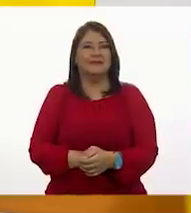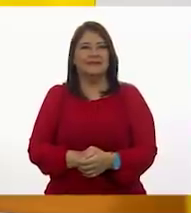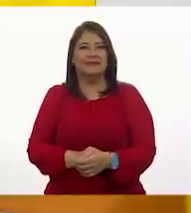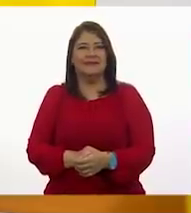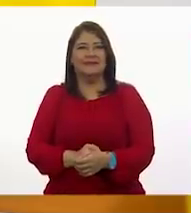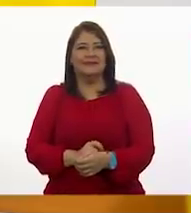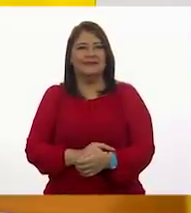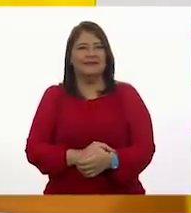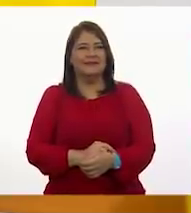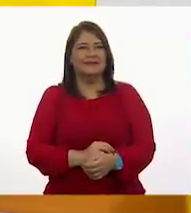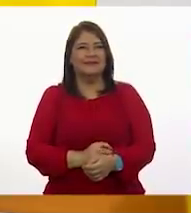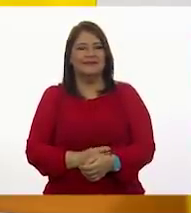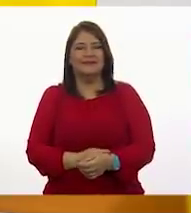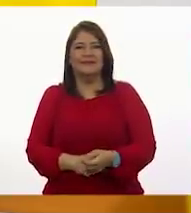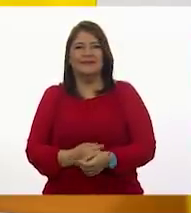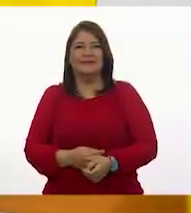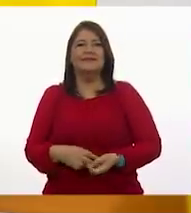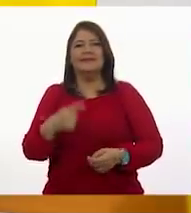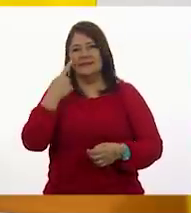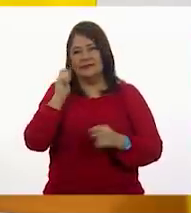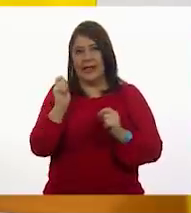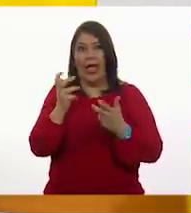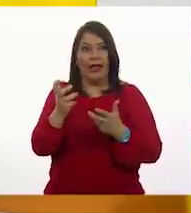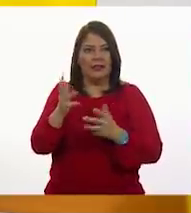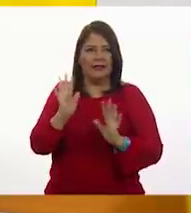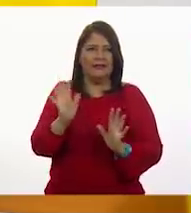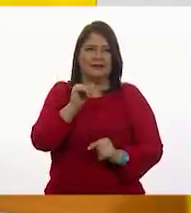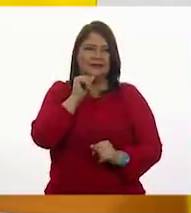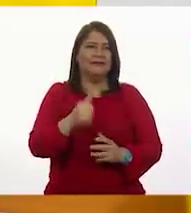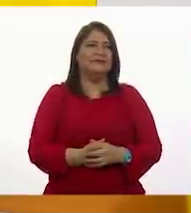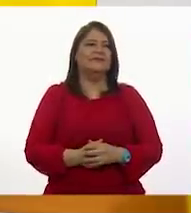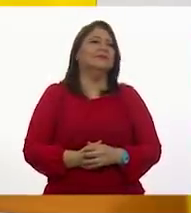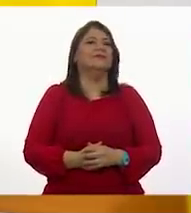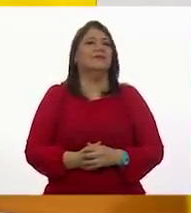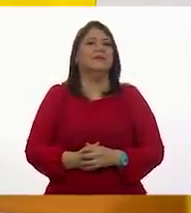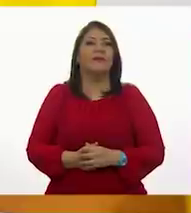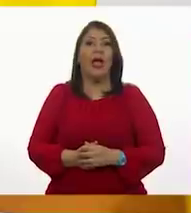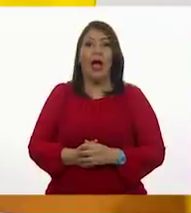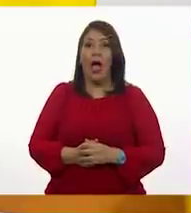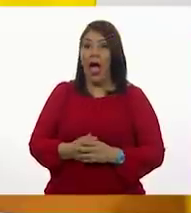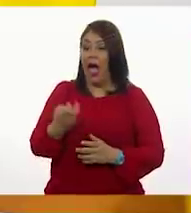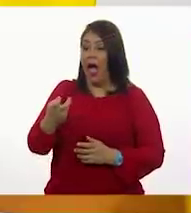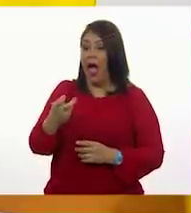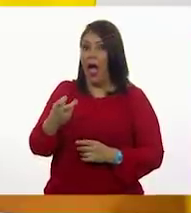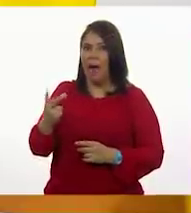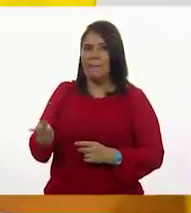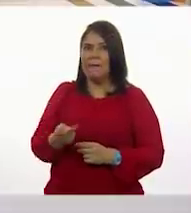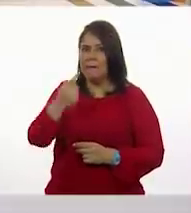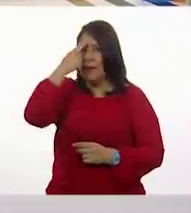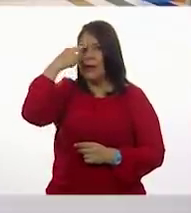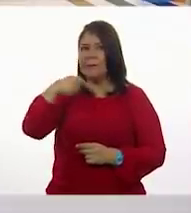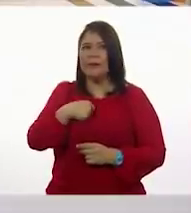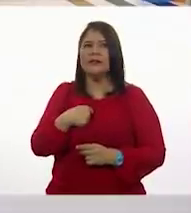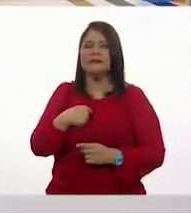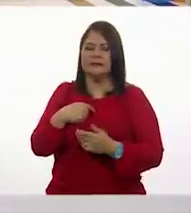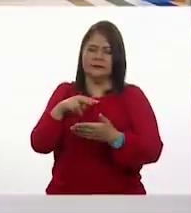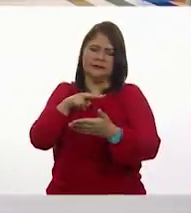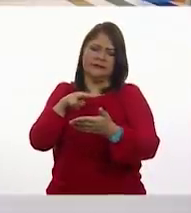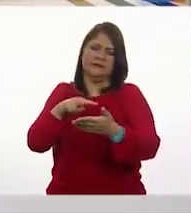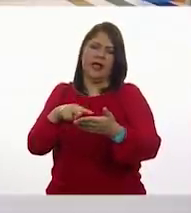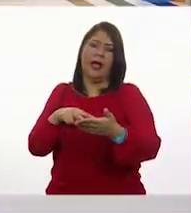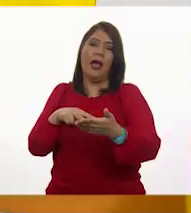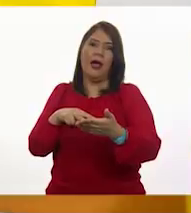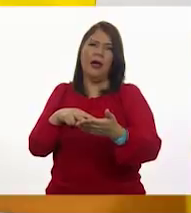tocó? A ver, no comamos ansias. Esta es. Esta es para mí. Ah. Sí. A ver, aquí dice: